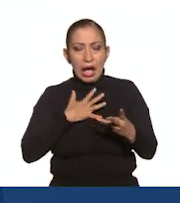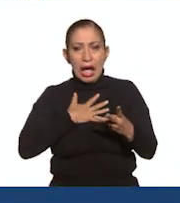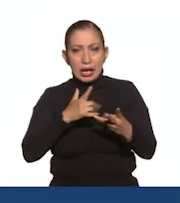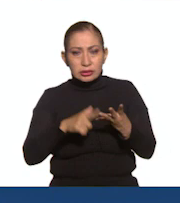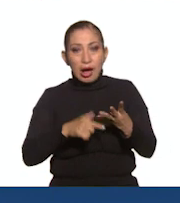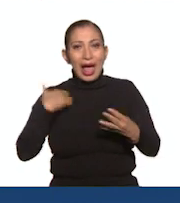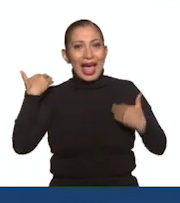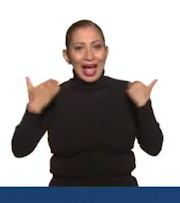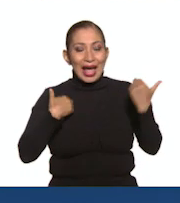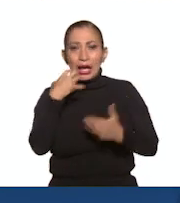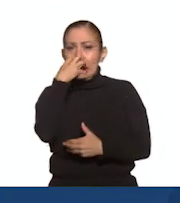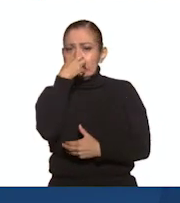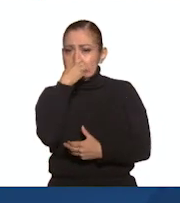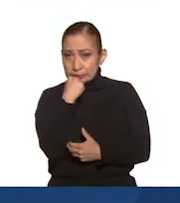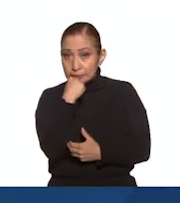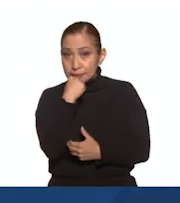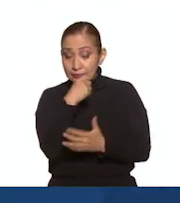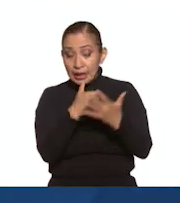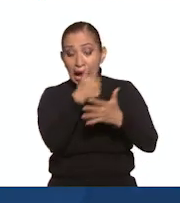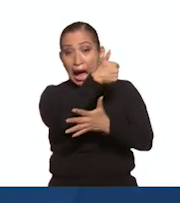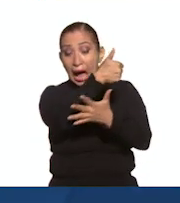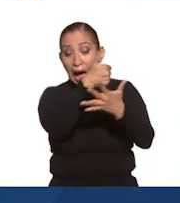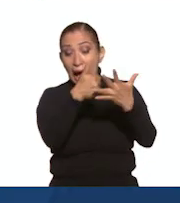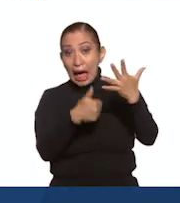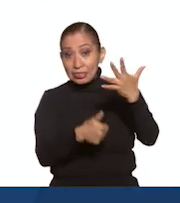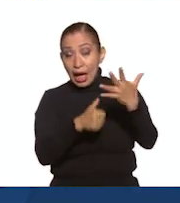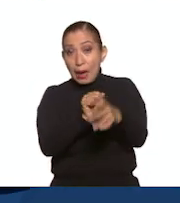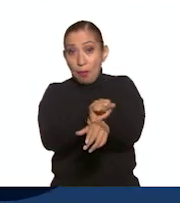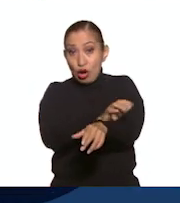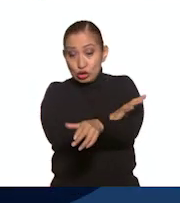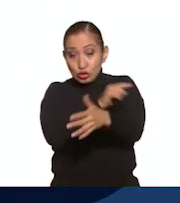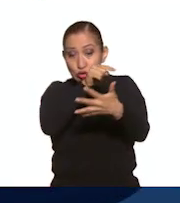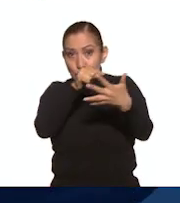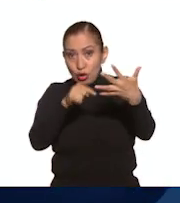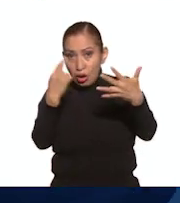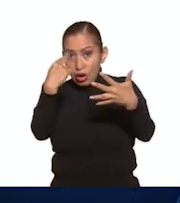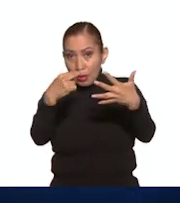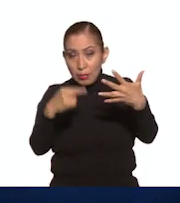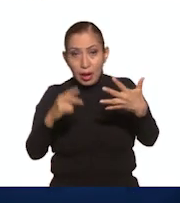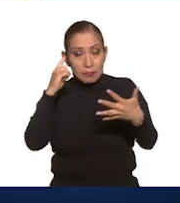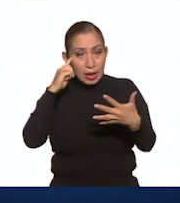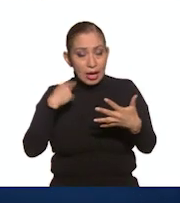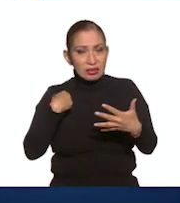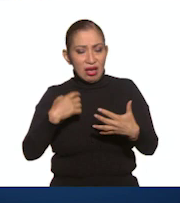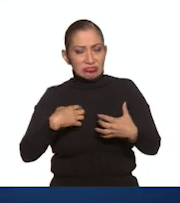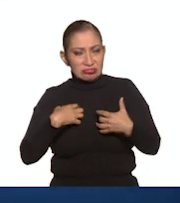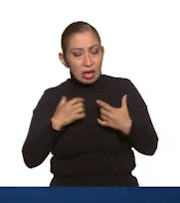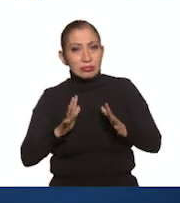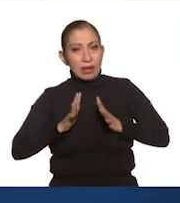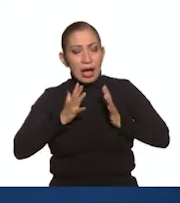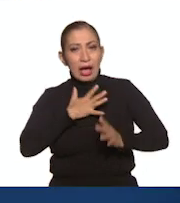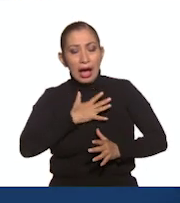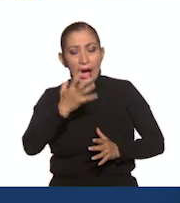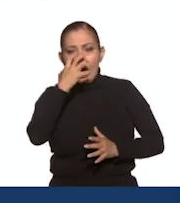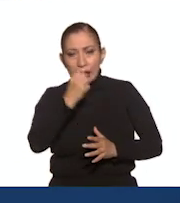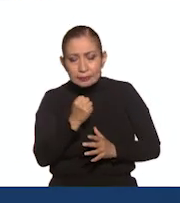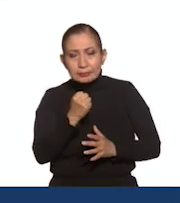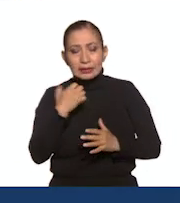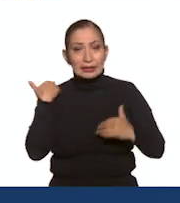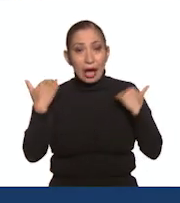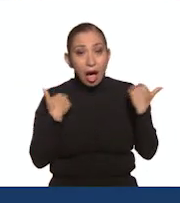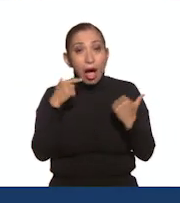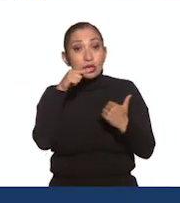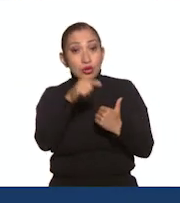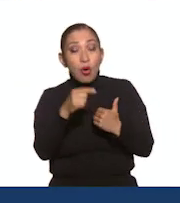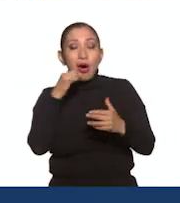asco, alegría y tristeza. Cada una de las emociones nombradas, miedo, enojo, sorpresa, asco, alegría y tristeza, con